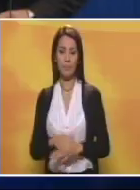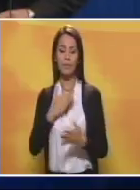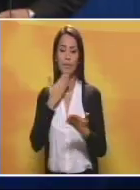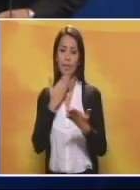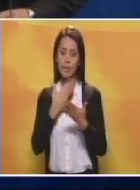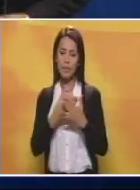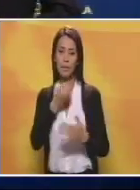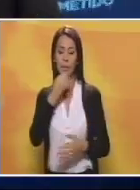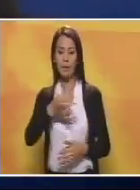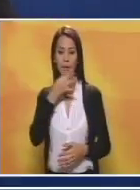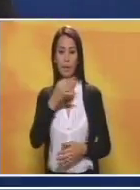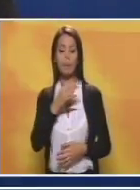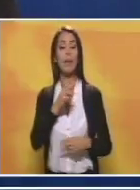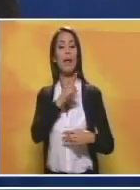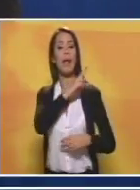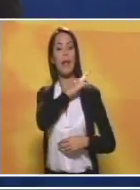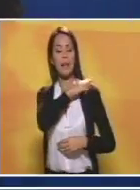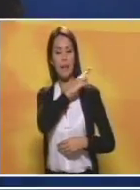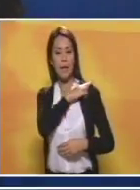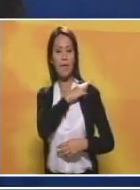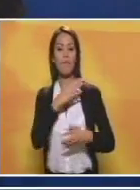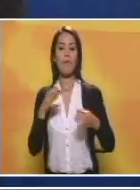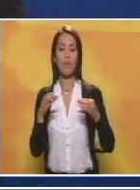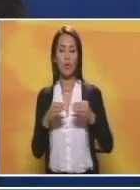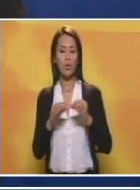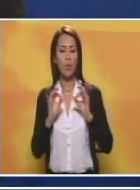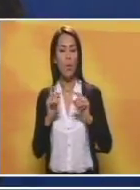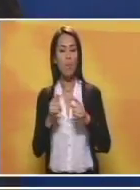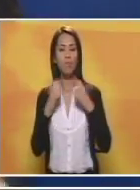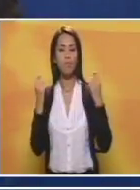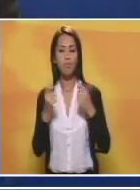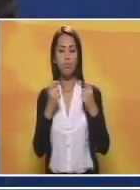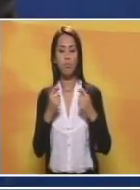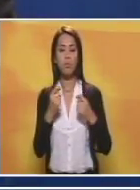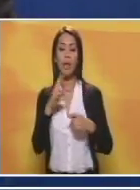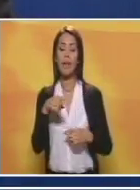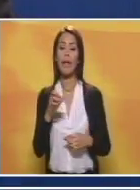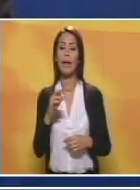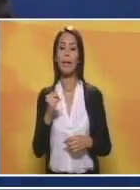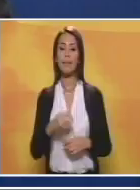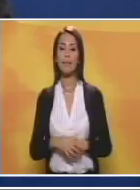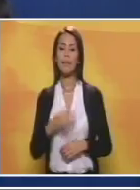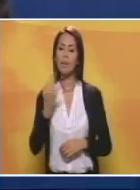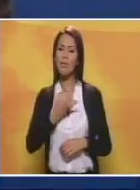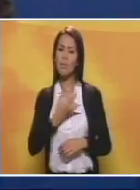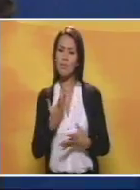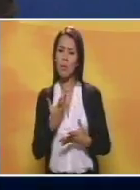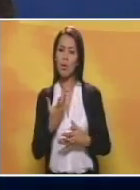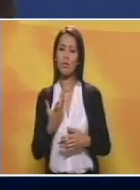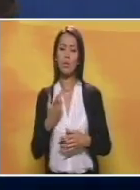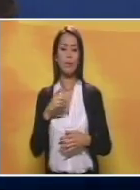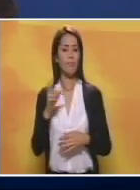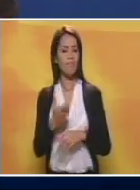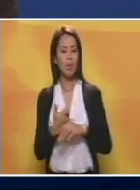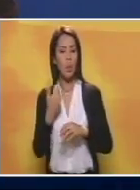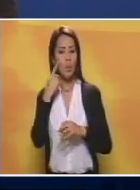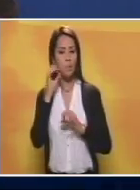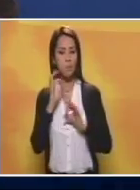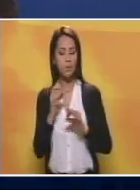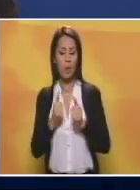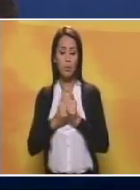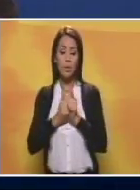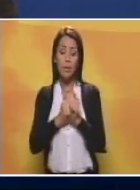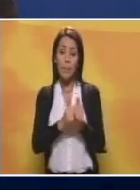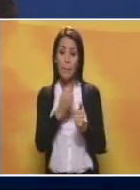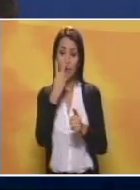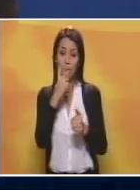buenas tardes. El jefe del Comando de Campaña Nacional de Henry Falcón, Claudio Fermín, argumentó que el Estado debió haber solicitado a la misión de acompañamiento de la